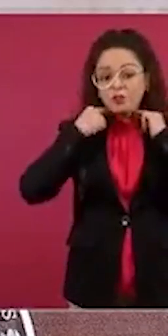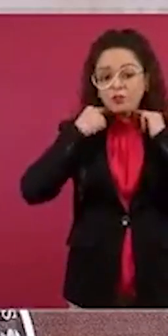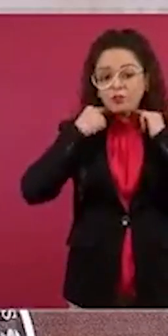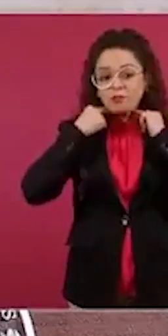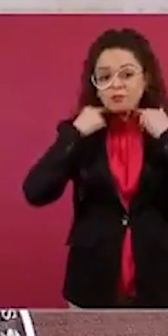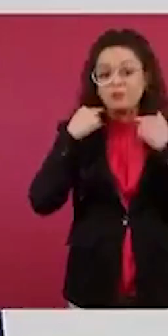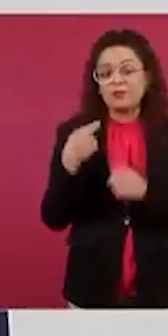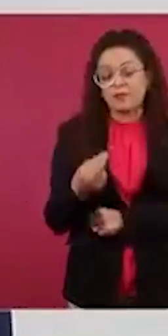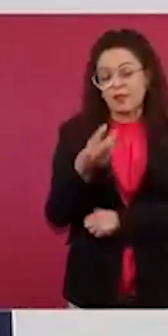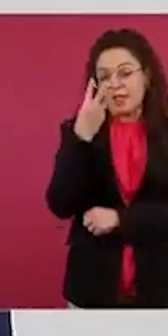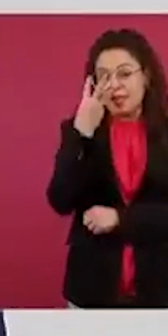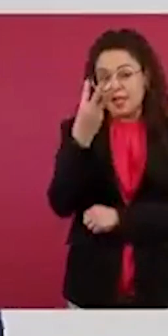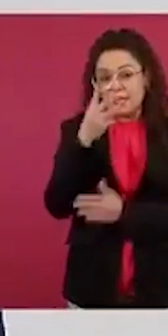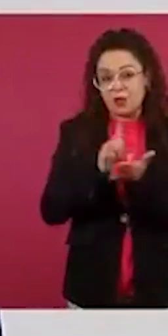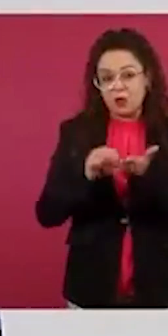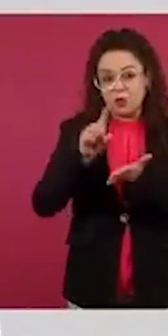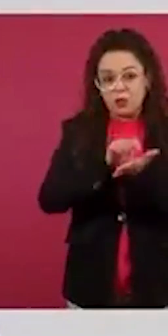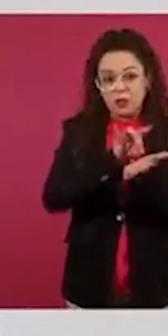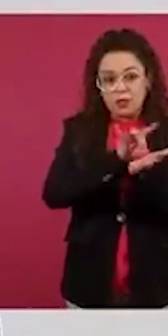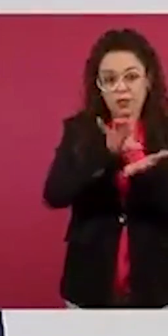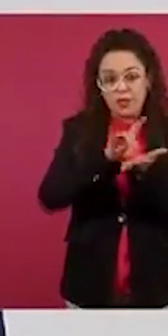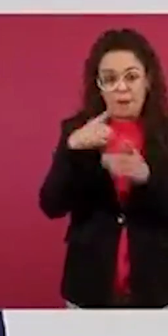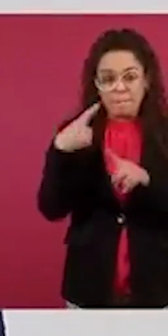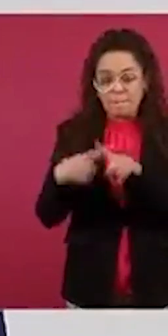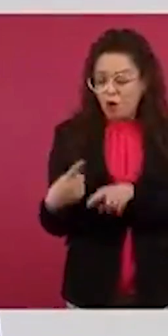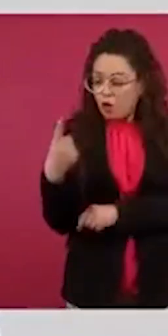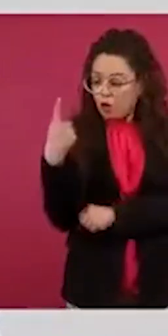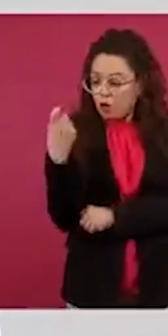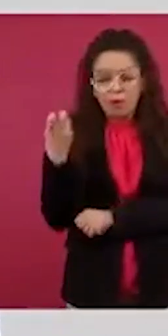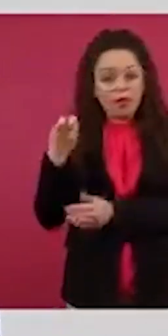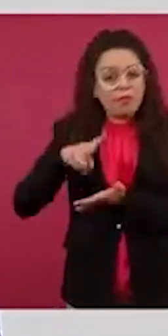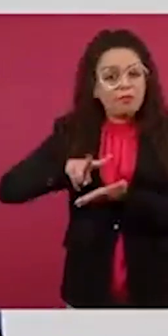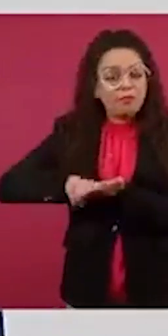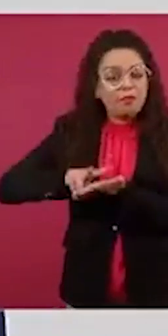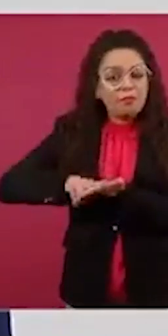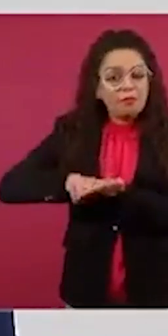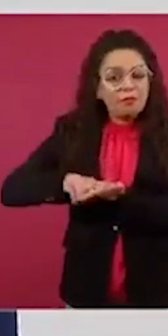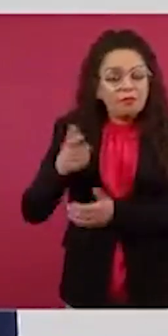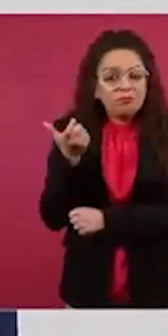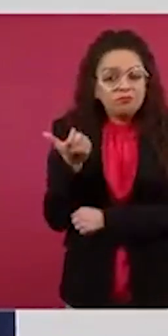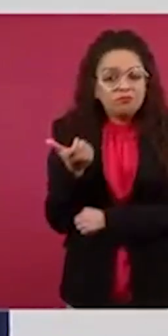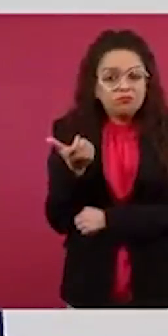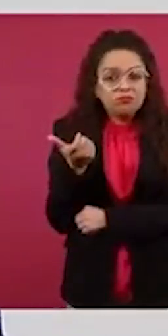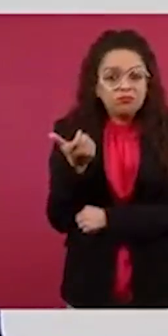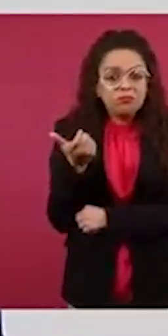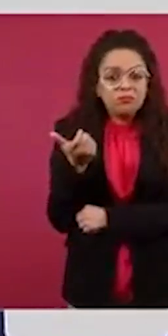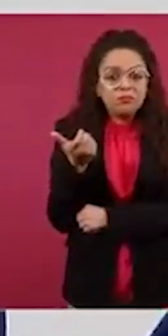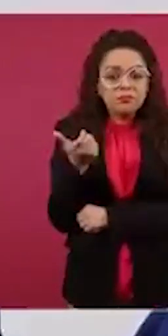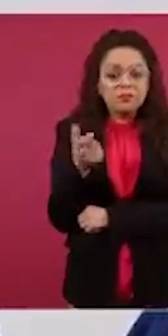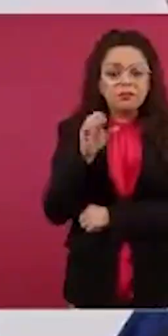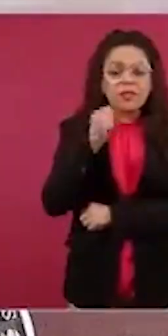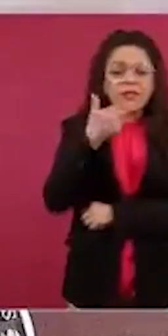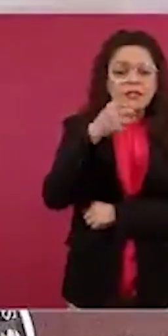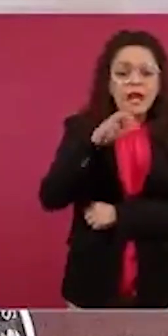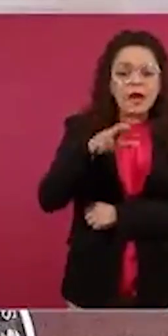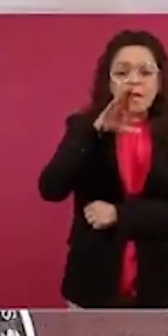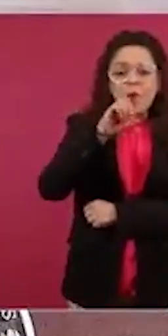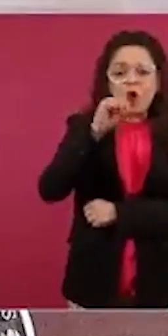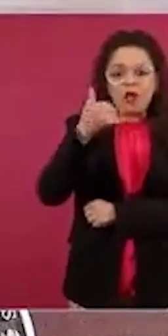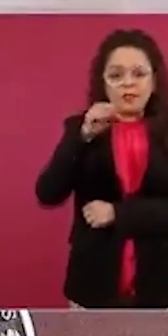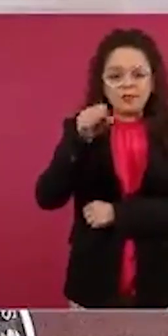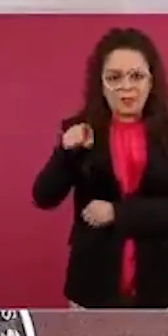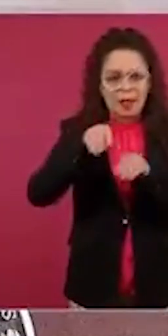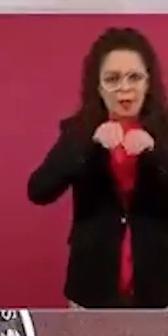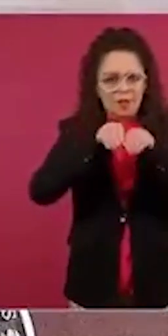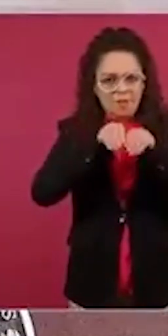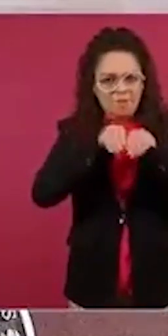semanas pasadas se han publicado diversos análisis que demuestran el uso de cuentas automatizadas y granjas de Bots para impulsar